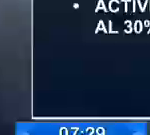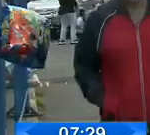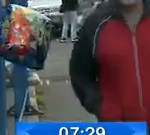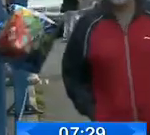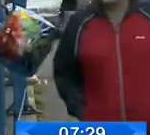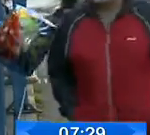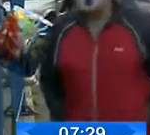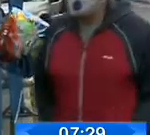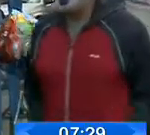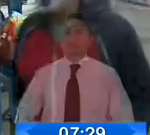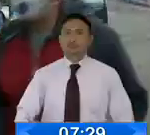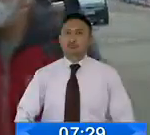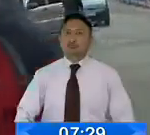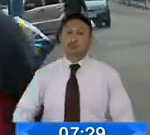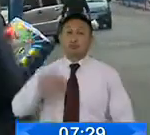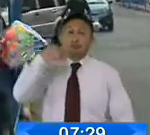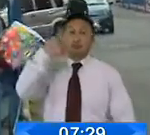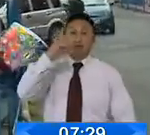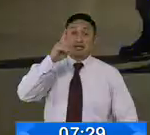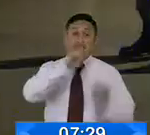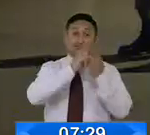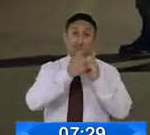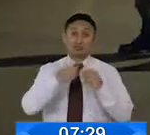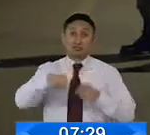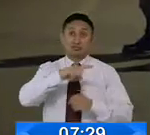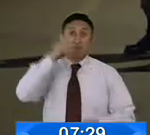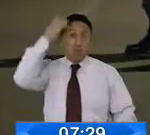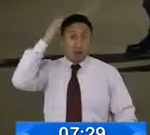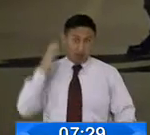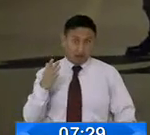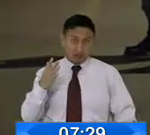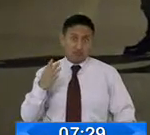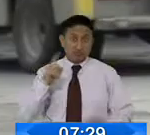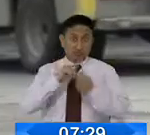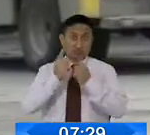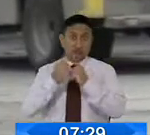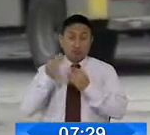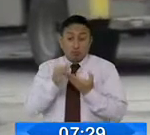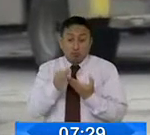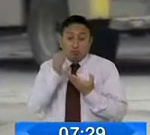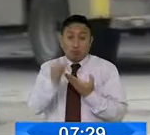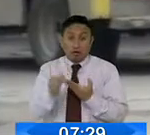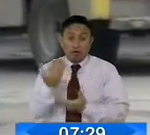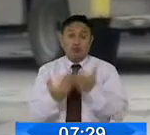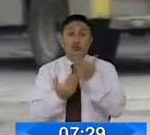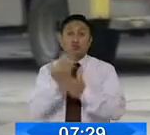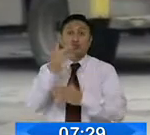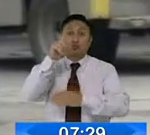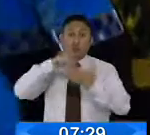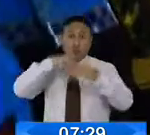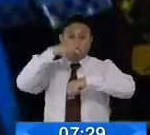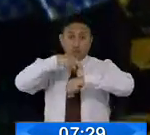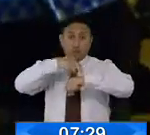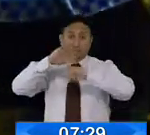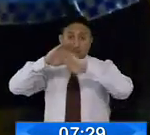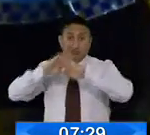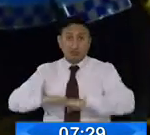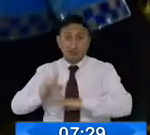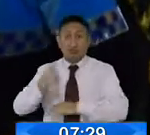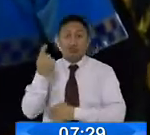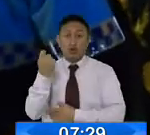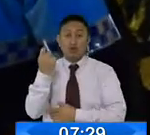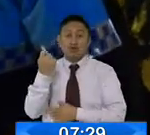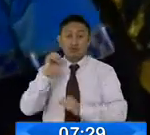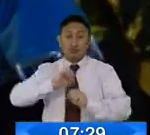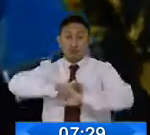Pero el semáforo que mayores cambios tiene es el amarillo. Para estos cantones, el nuevo horario de toque de queda es de 11 de la noche a 5